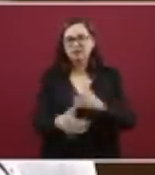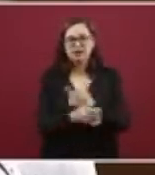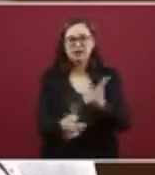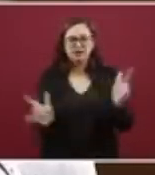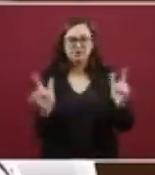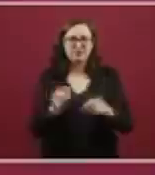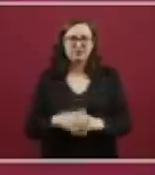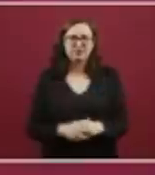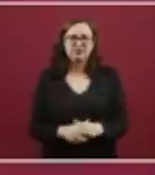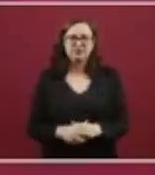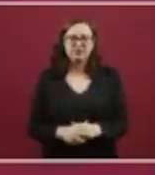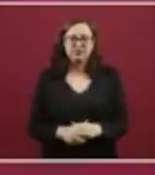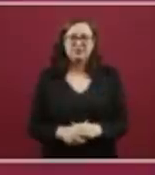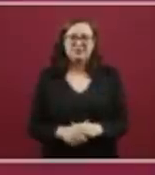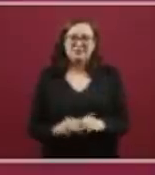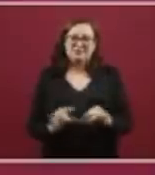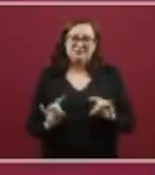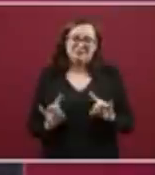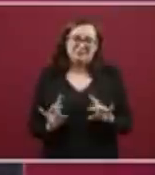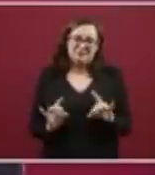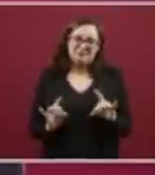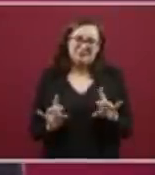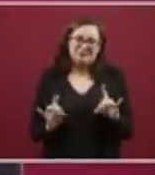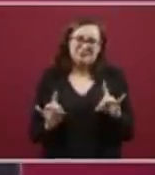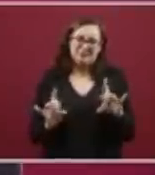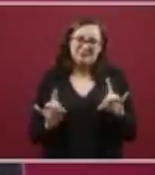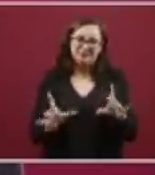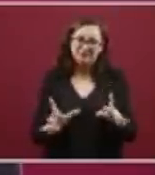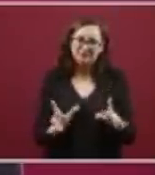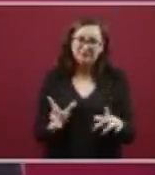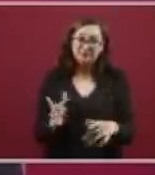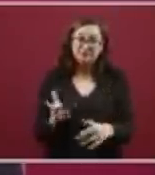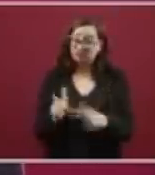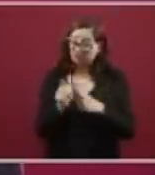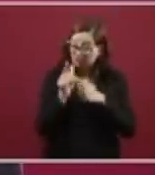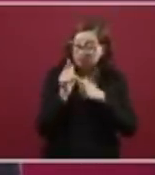Entonces, esas cosas no se van a permitir,